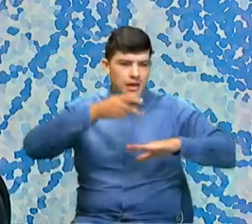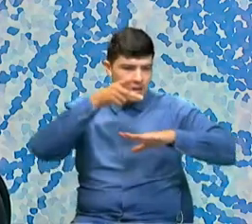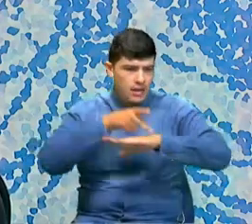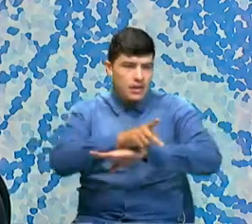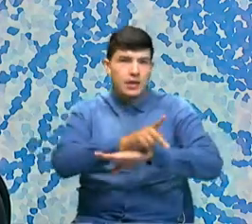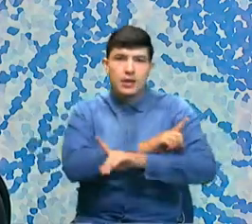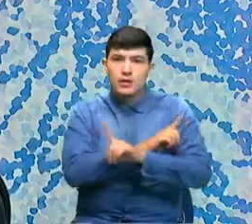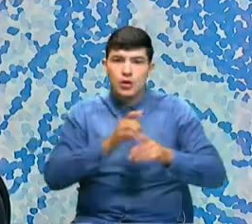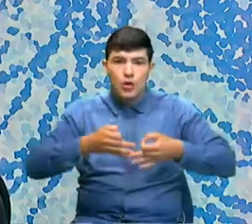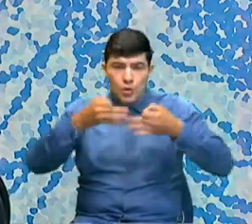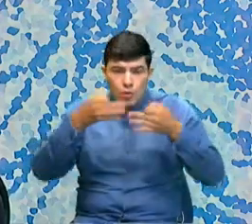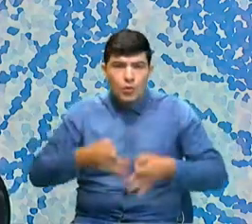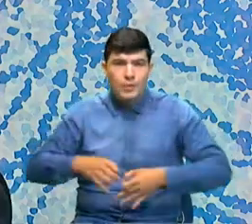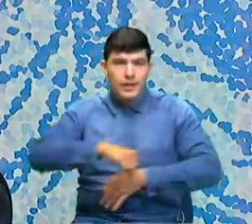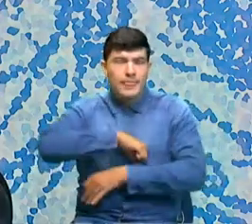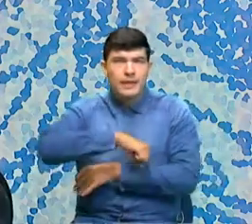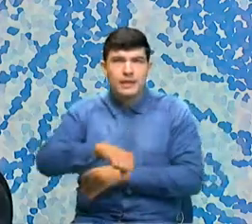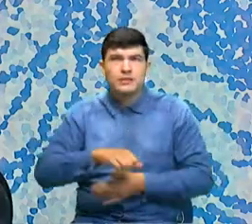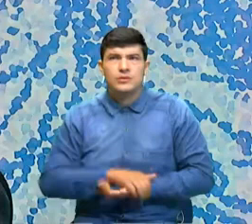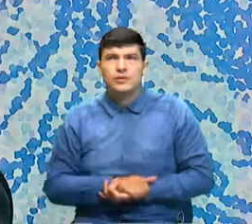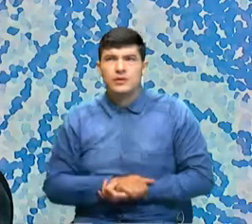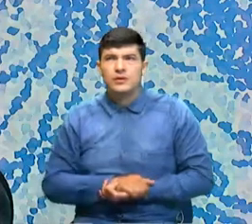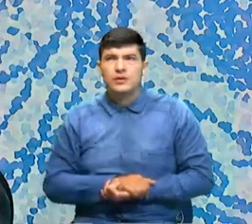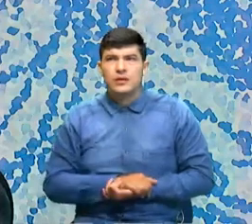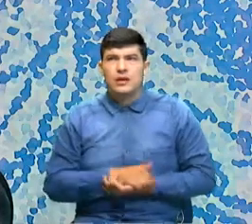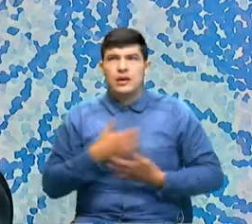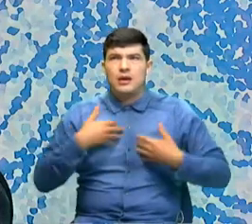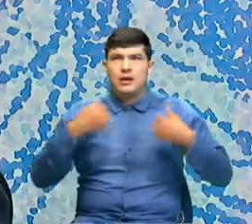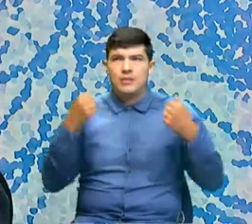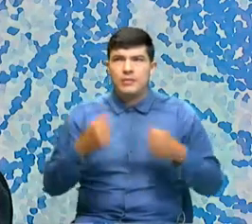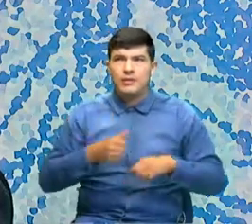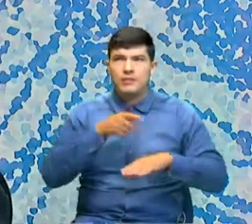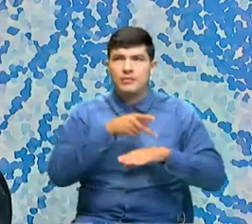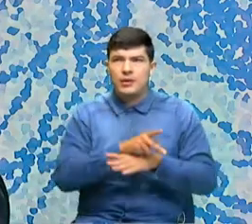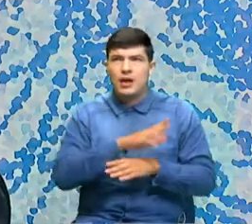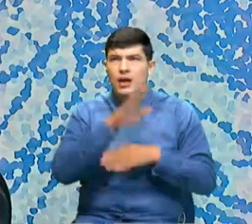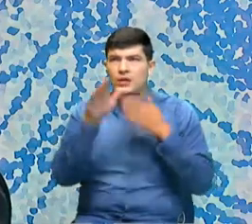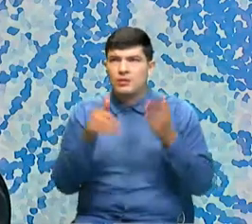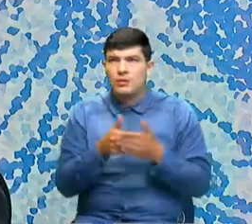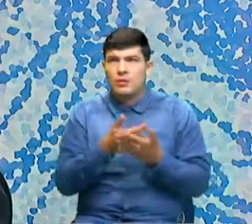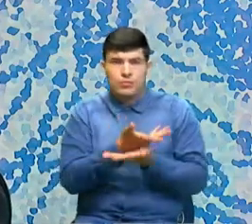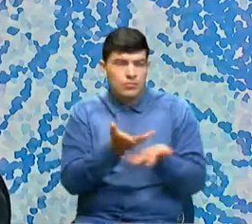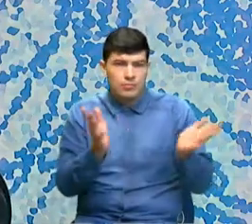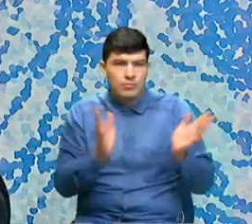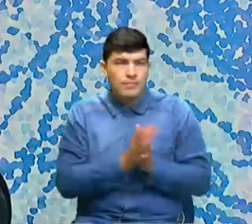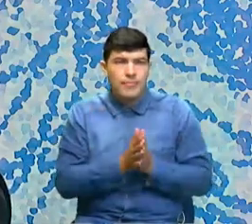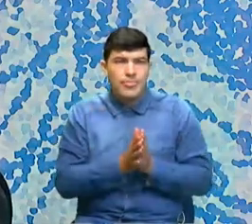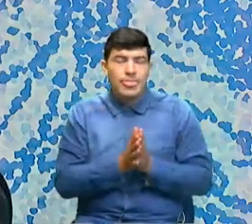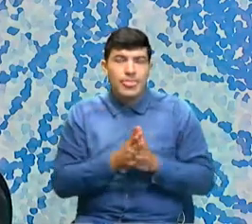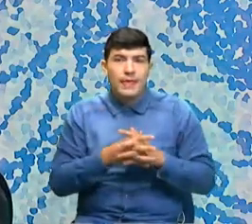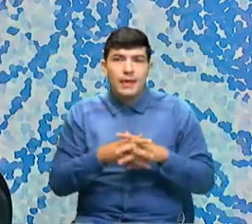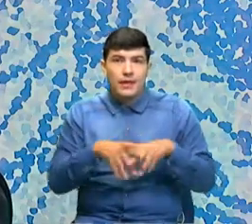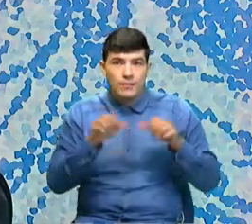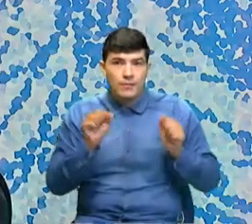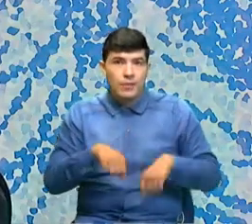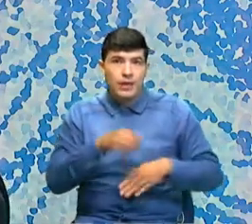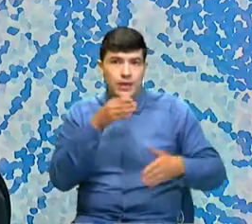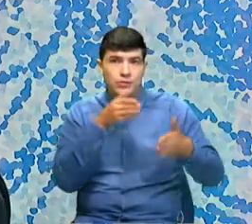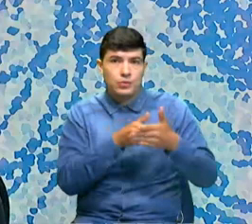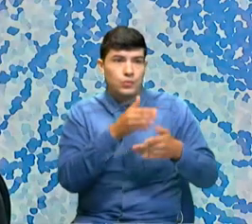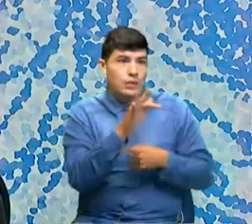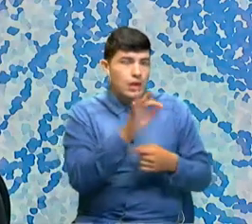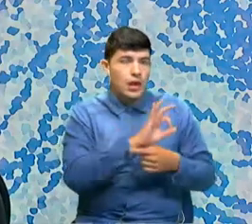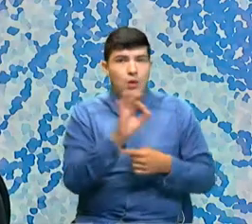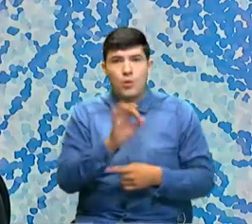una violación expresa a la propiedad, a todo, pues. Uh-huh. Podría entrar por vía tutela o